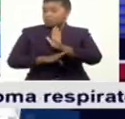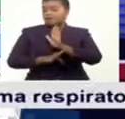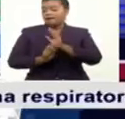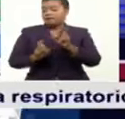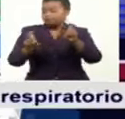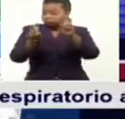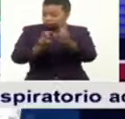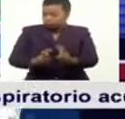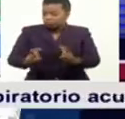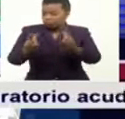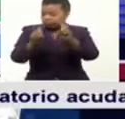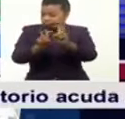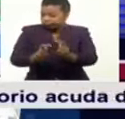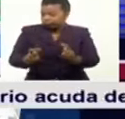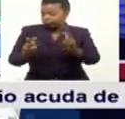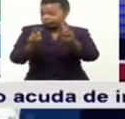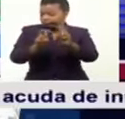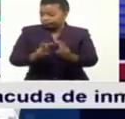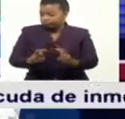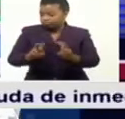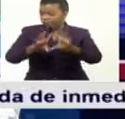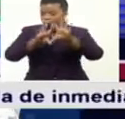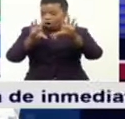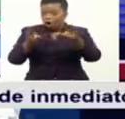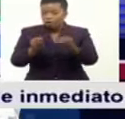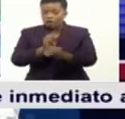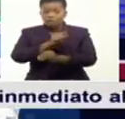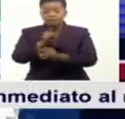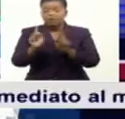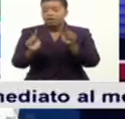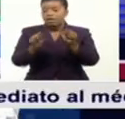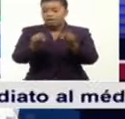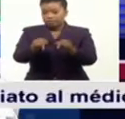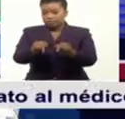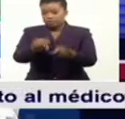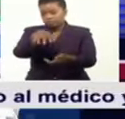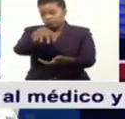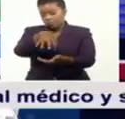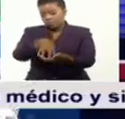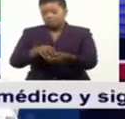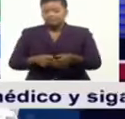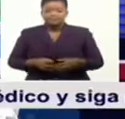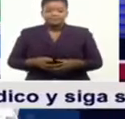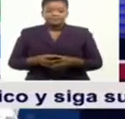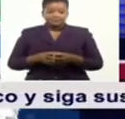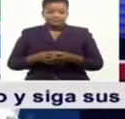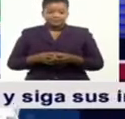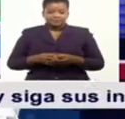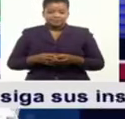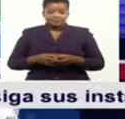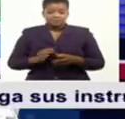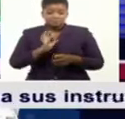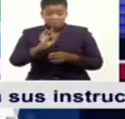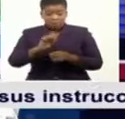el seguimiento de todos los casos que están en este lugar. De esta forma, Cuba